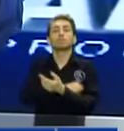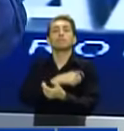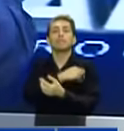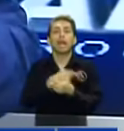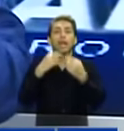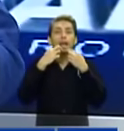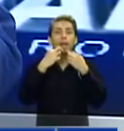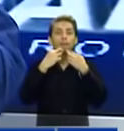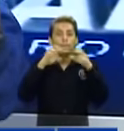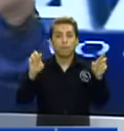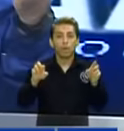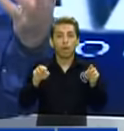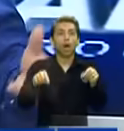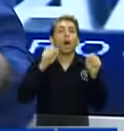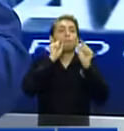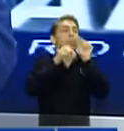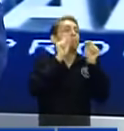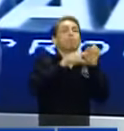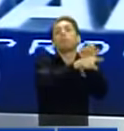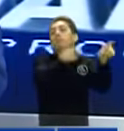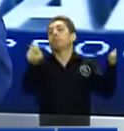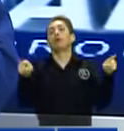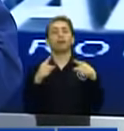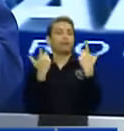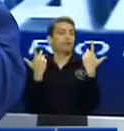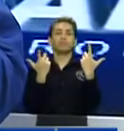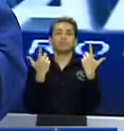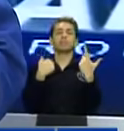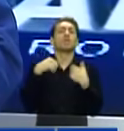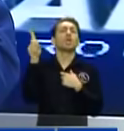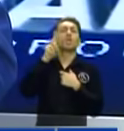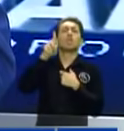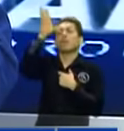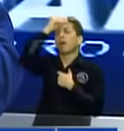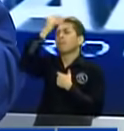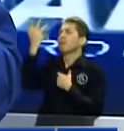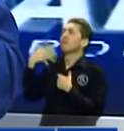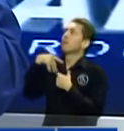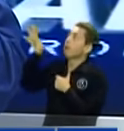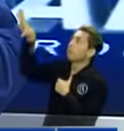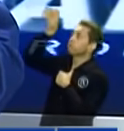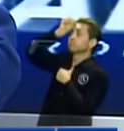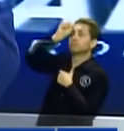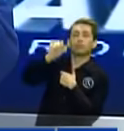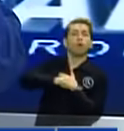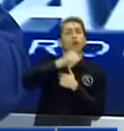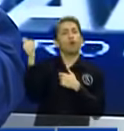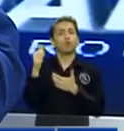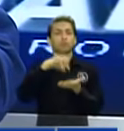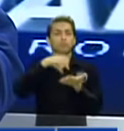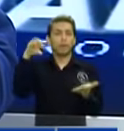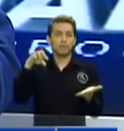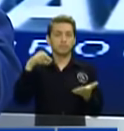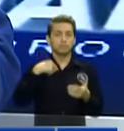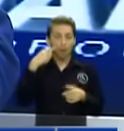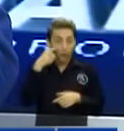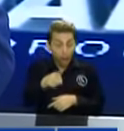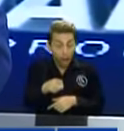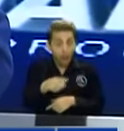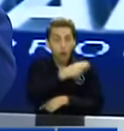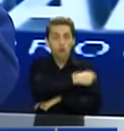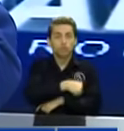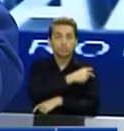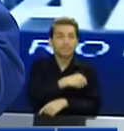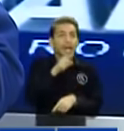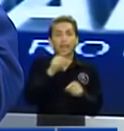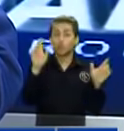al resto de lo que está. ¿De dónde aprendimos eso? Lo aprendimos de otros países cuando vimos que sus hospitales se infectaron. En